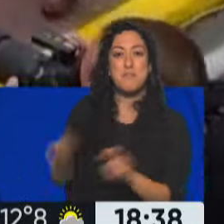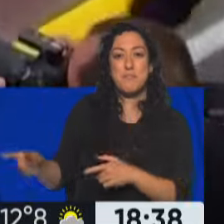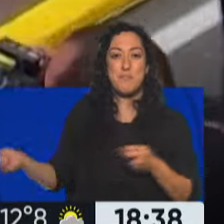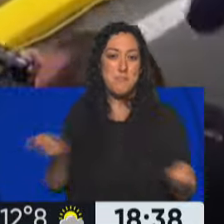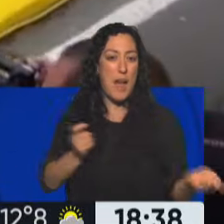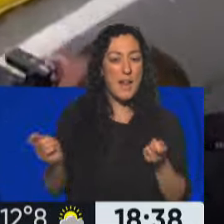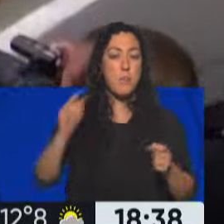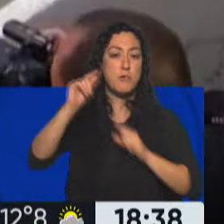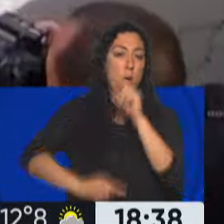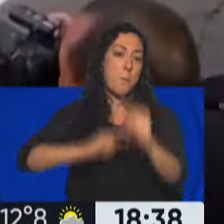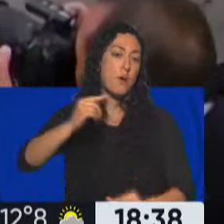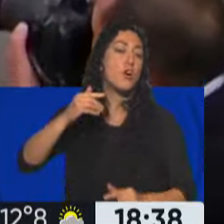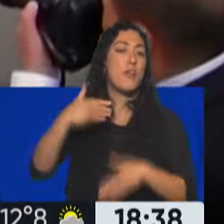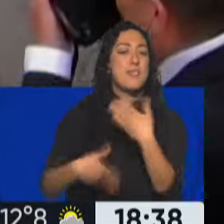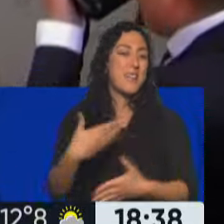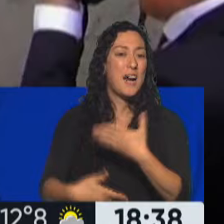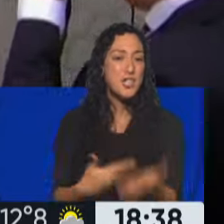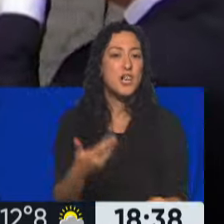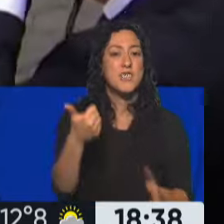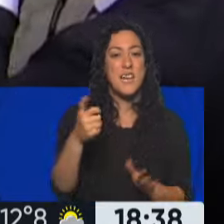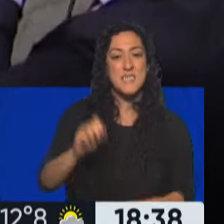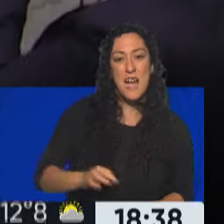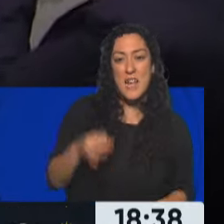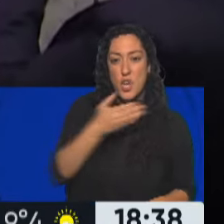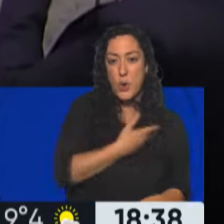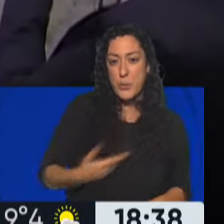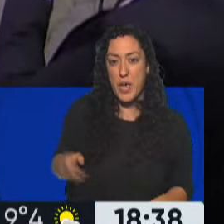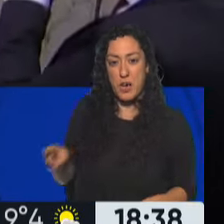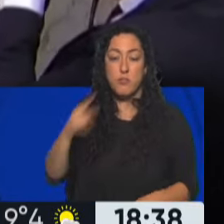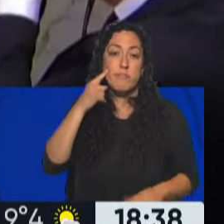ir desarrollando a lo largo de sus 6 años de gobierno.